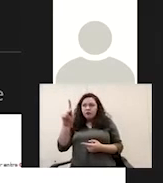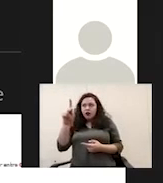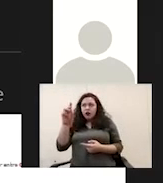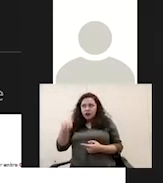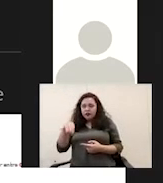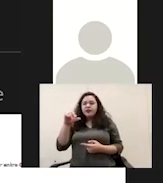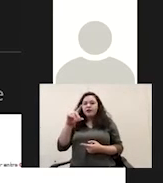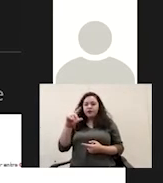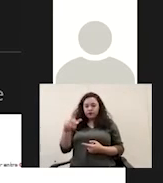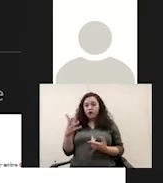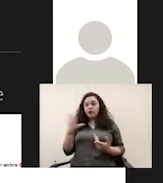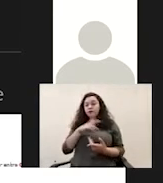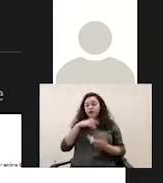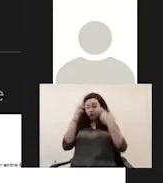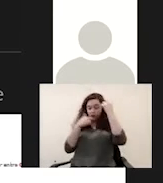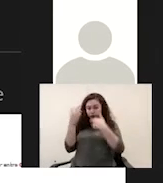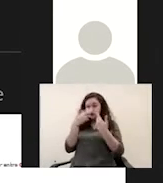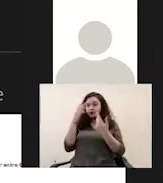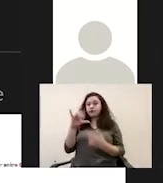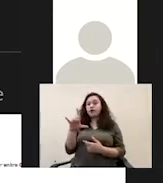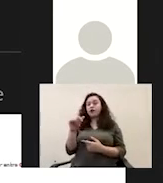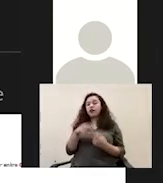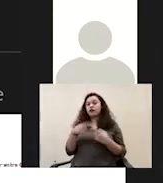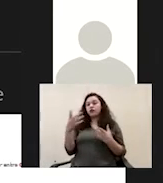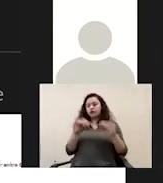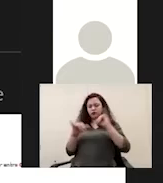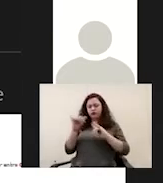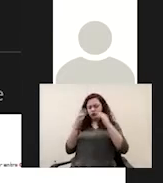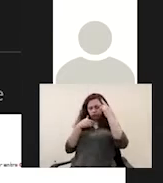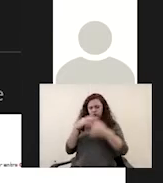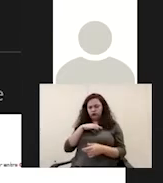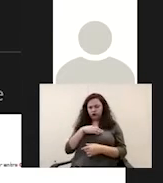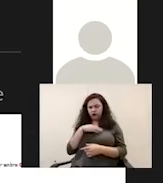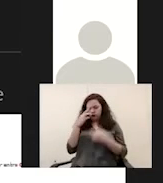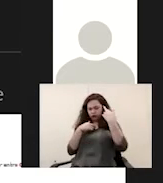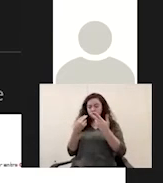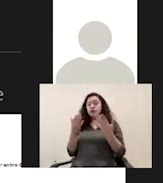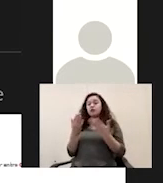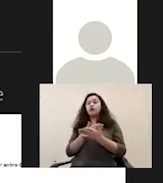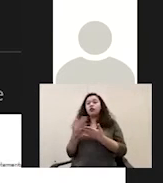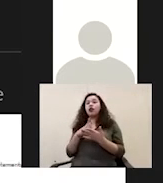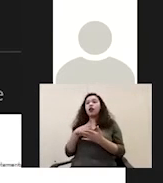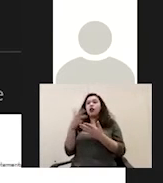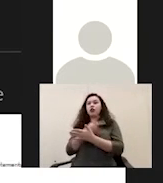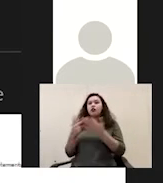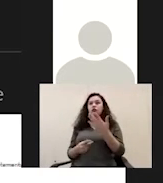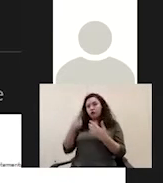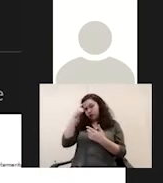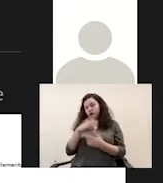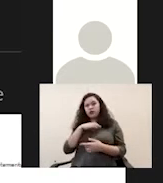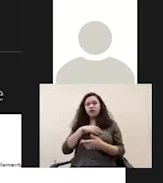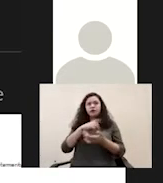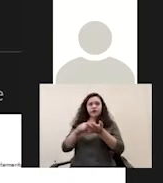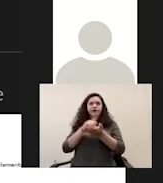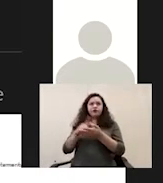de cloro, hay que hacer el análisis microbiológico de esta agua y además hay que contar con un programa de desinfección y limpieza